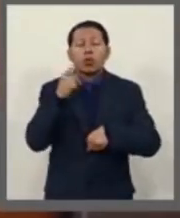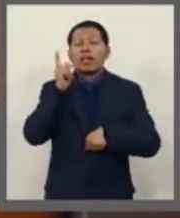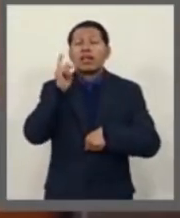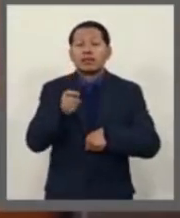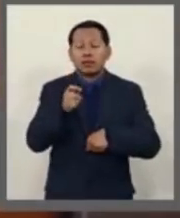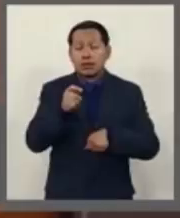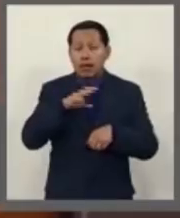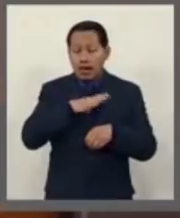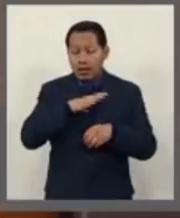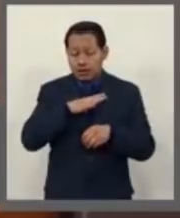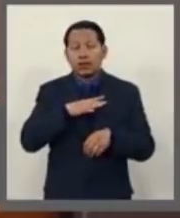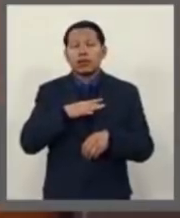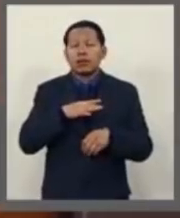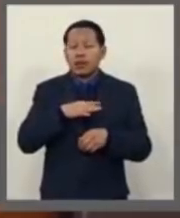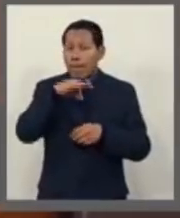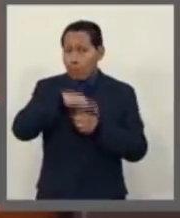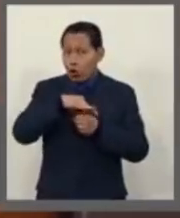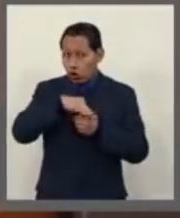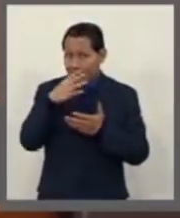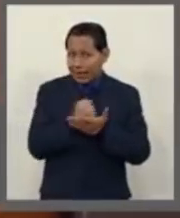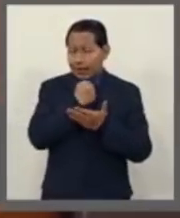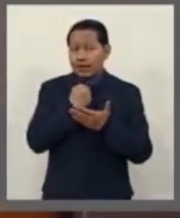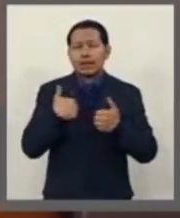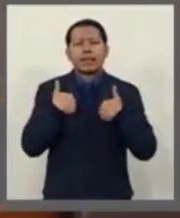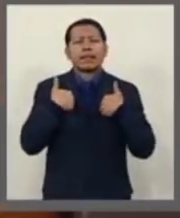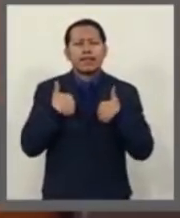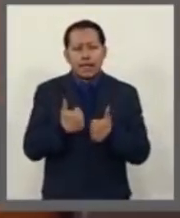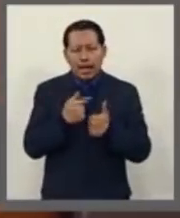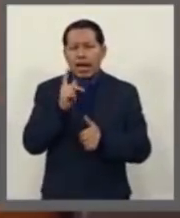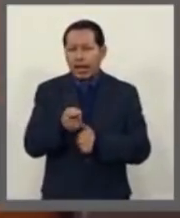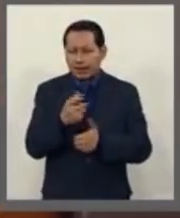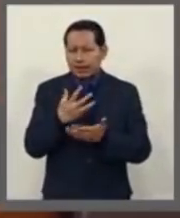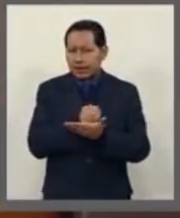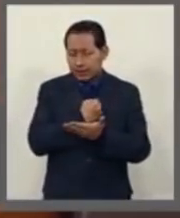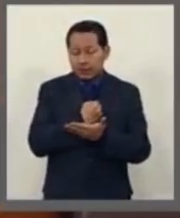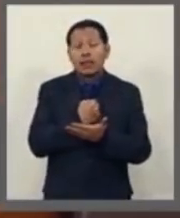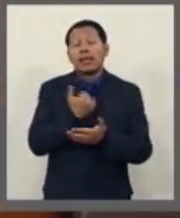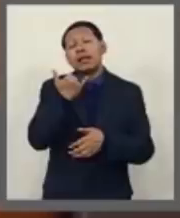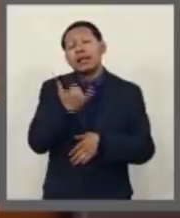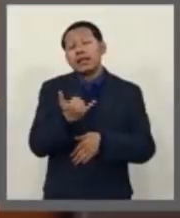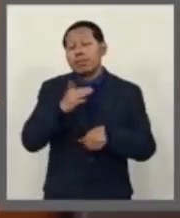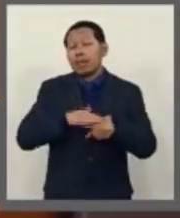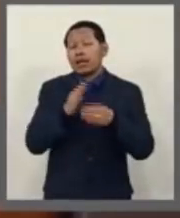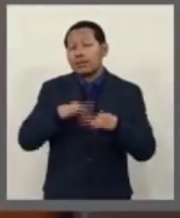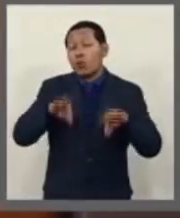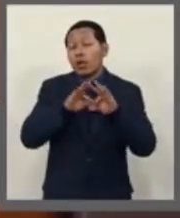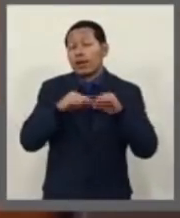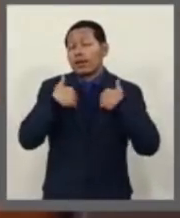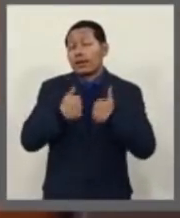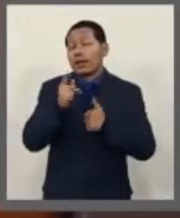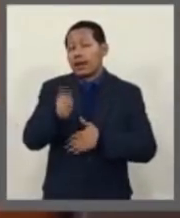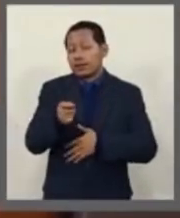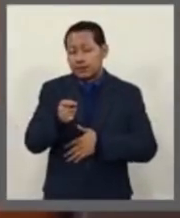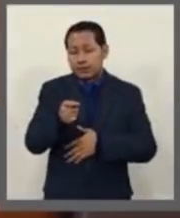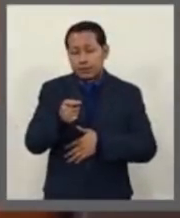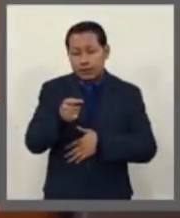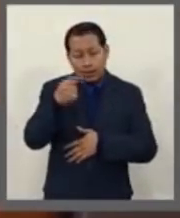me consta también su preocupación porque quienes habían ganado la elección comprendieran la